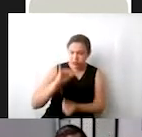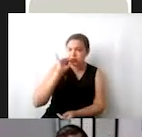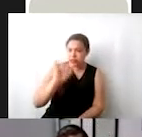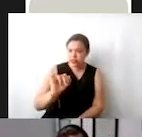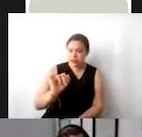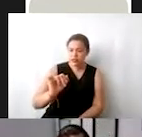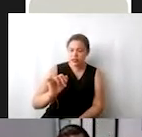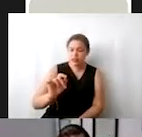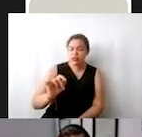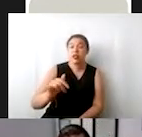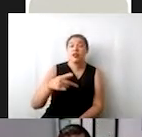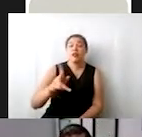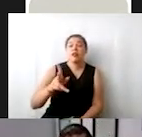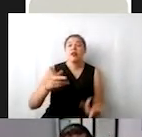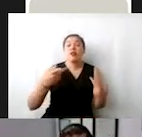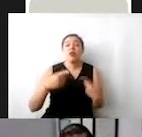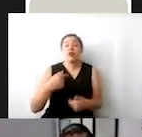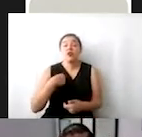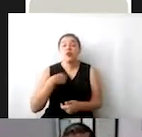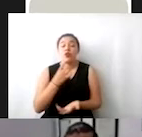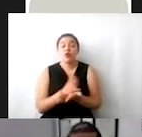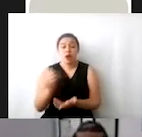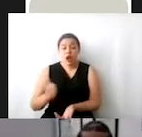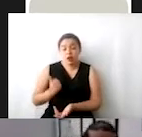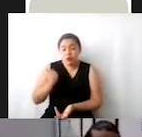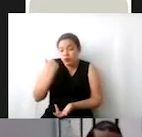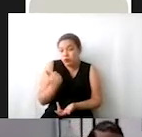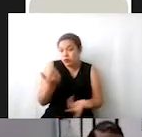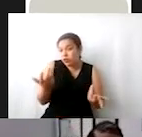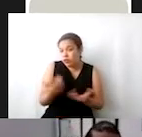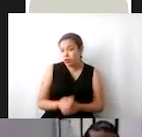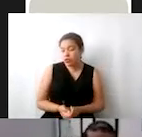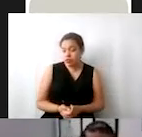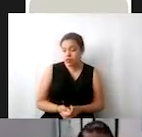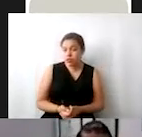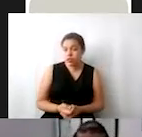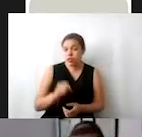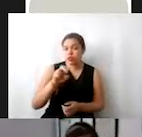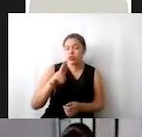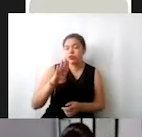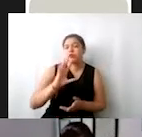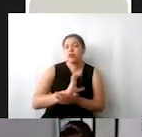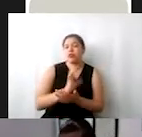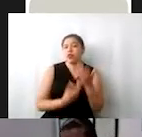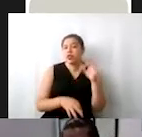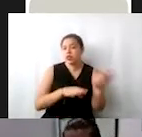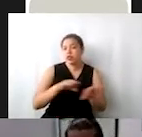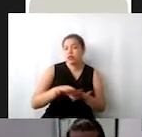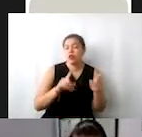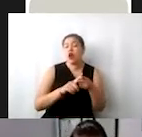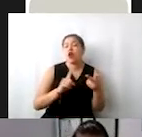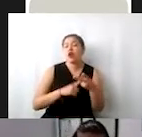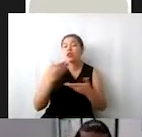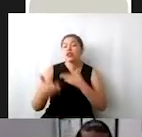ponga a disposición personal. Entonces, a ver, entonces subcontratación laboral es una prestación de